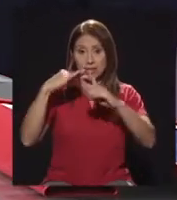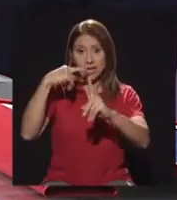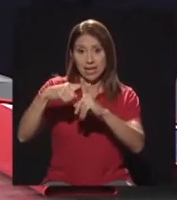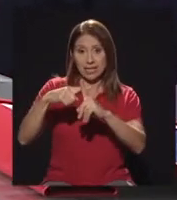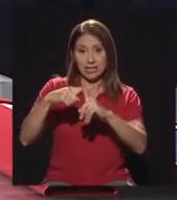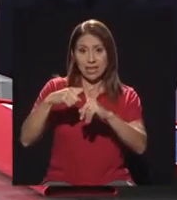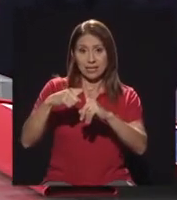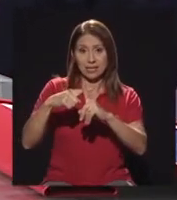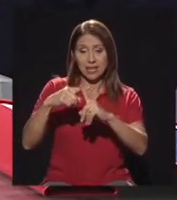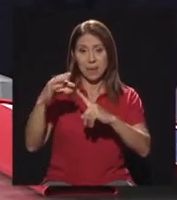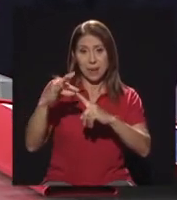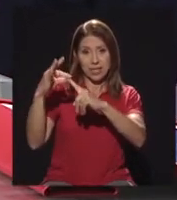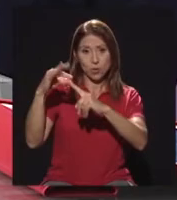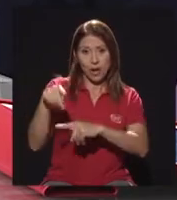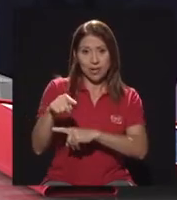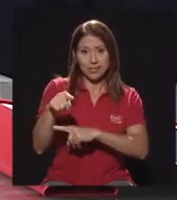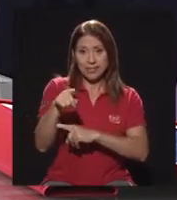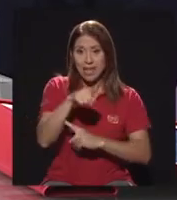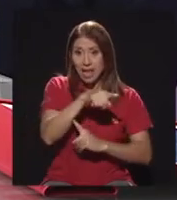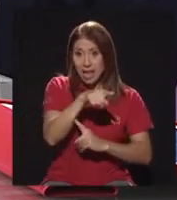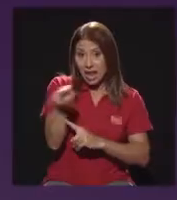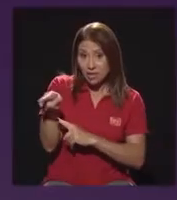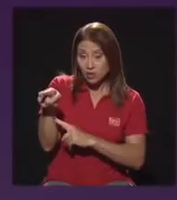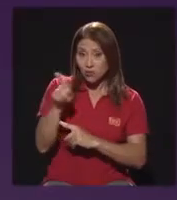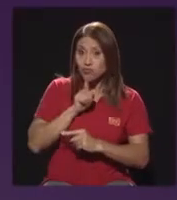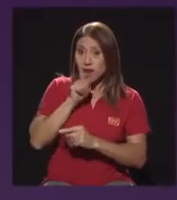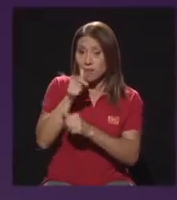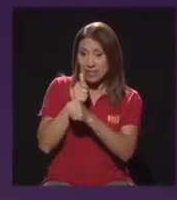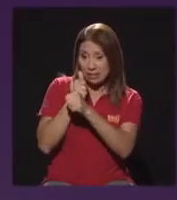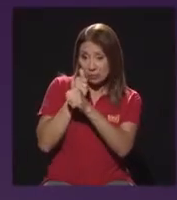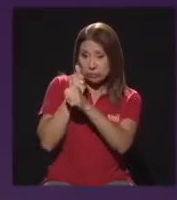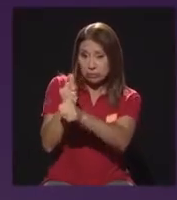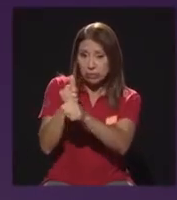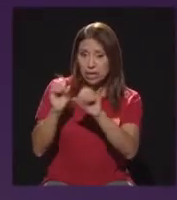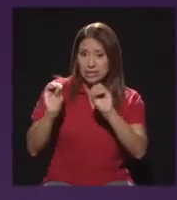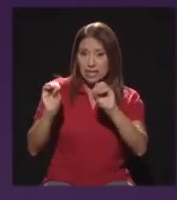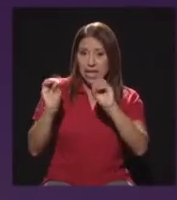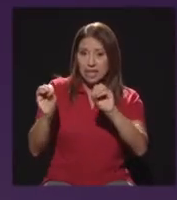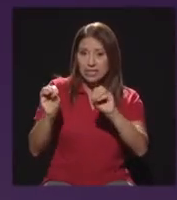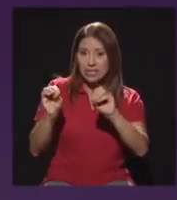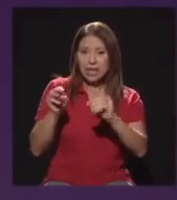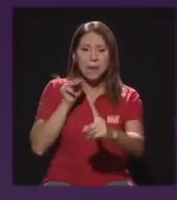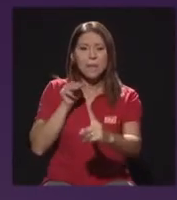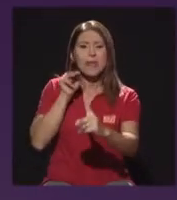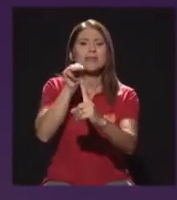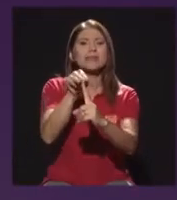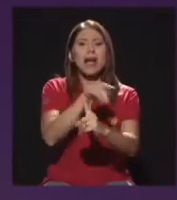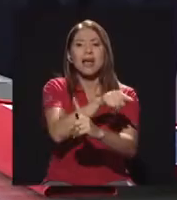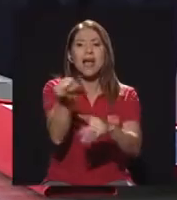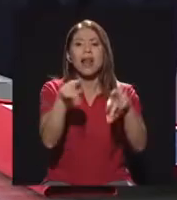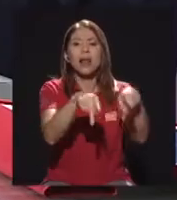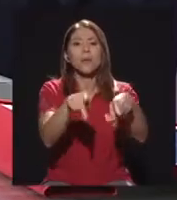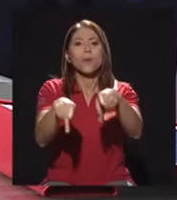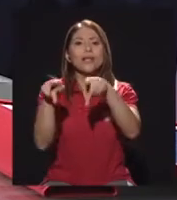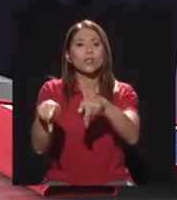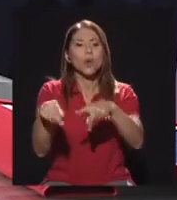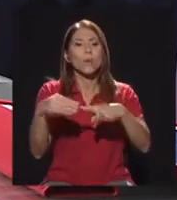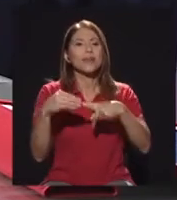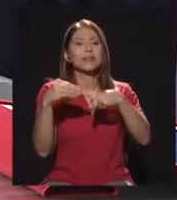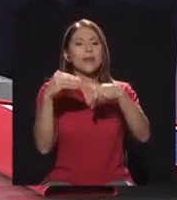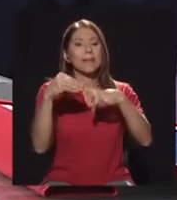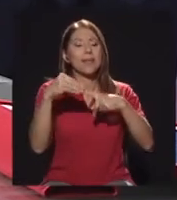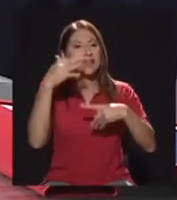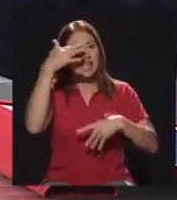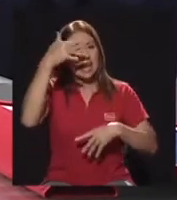y se están apegando realmente las enseñanzas que mensajes están dándole a la población a la población principalmente creyente y